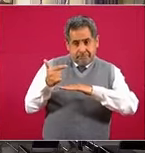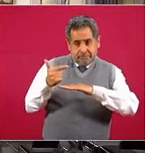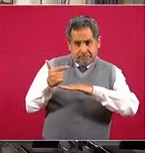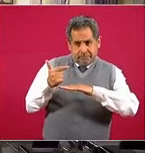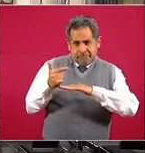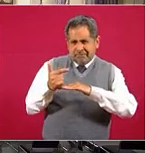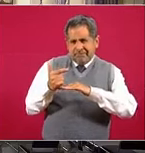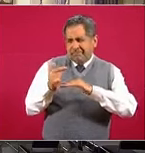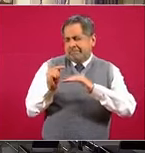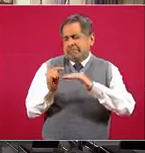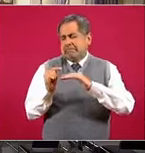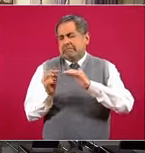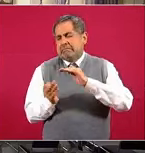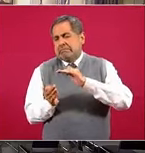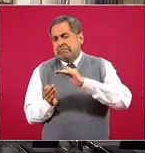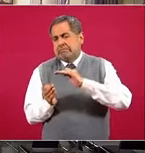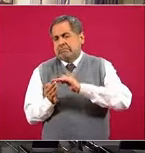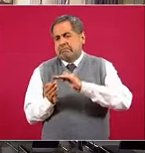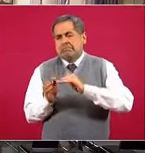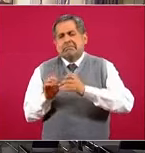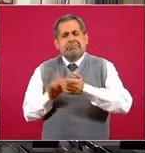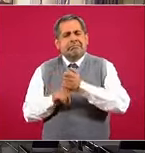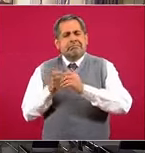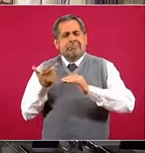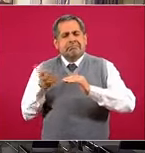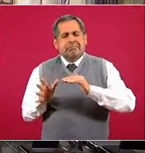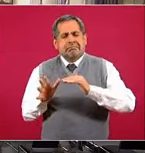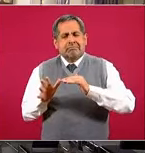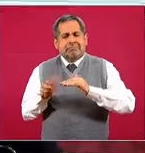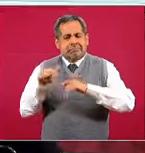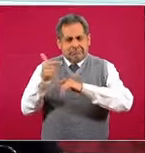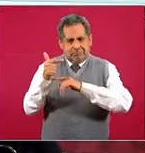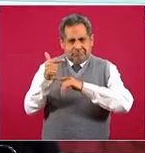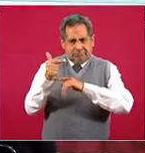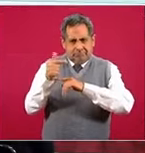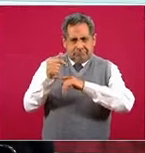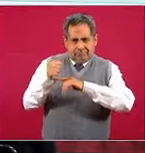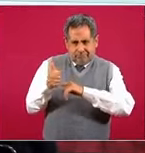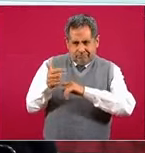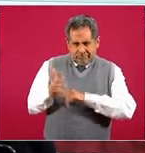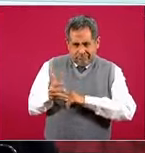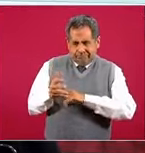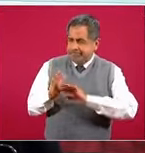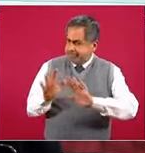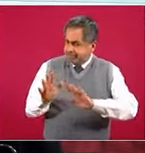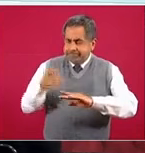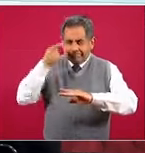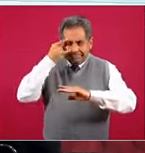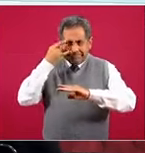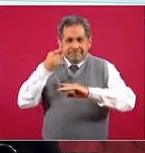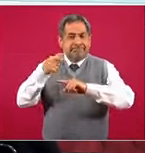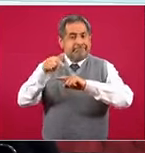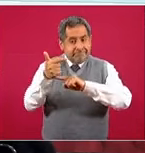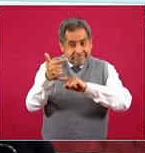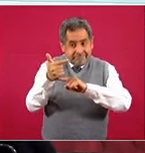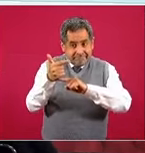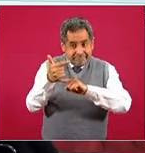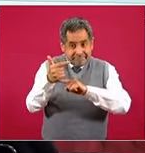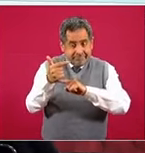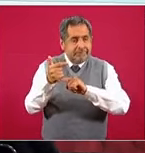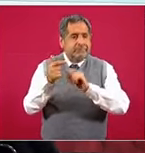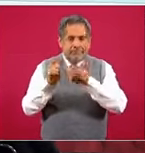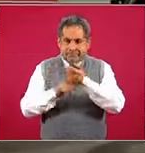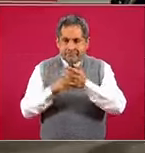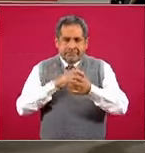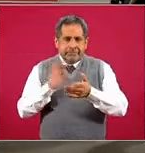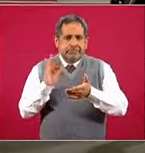súper cerquita del 10, no tiene 0 puntos, tiene 1 punto.